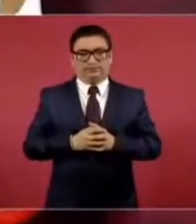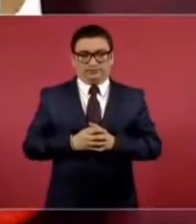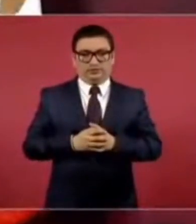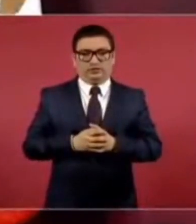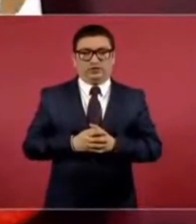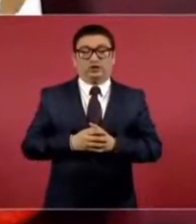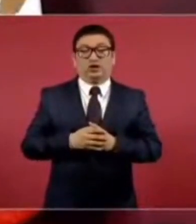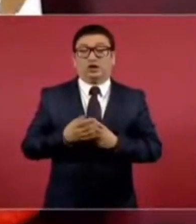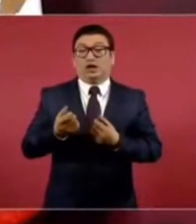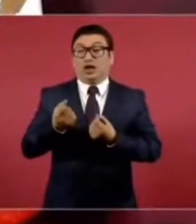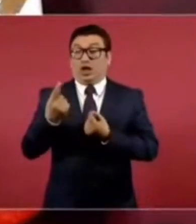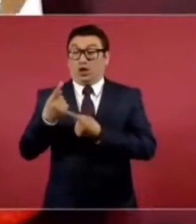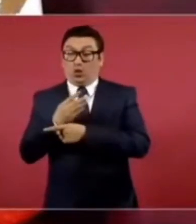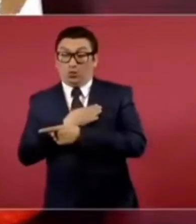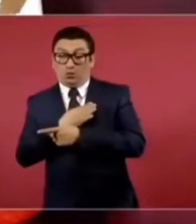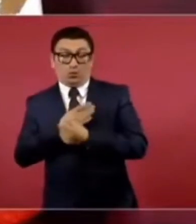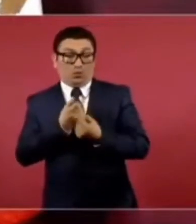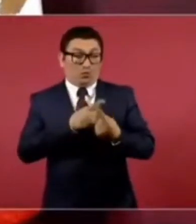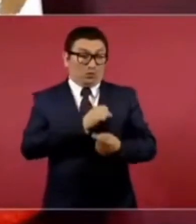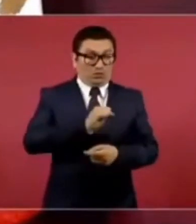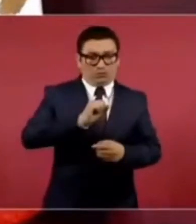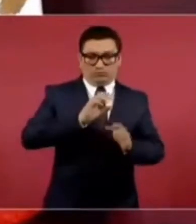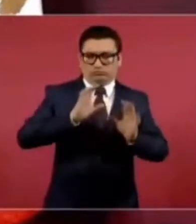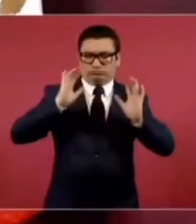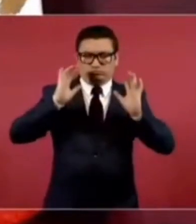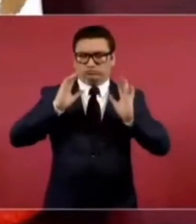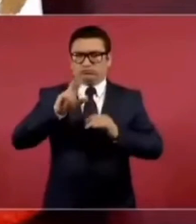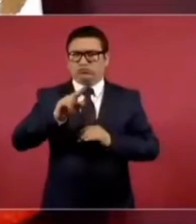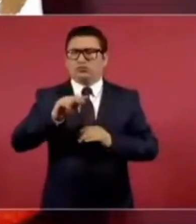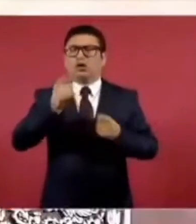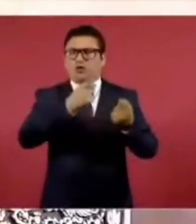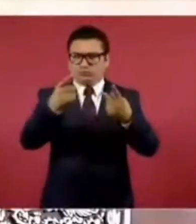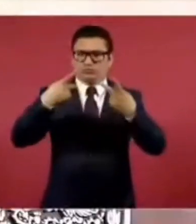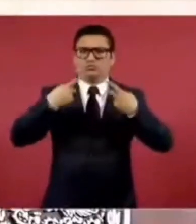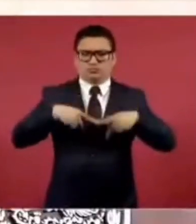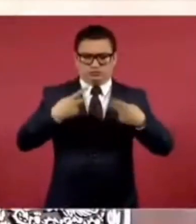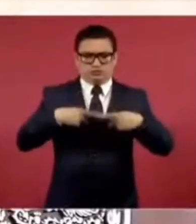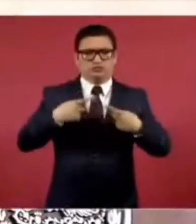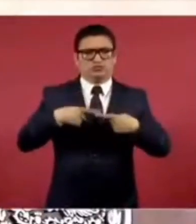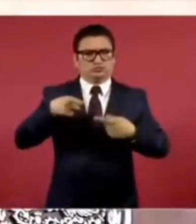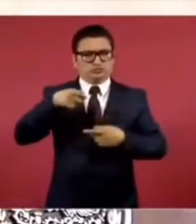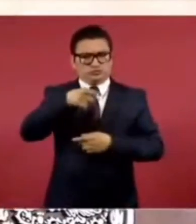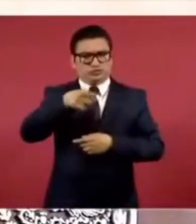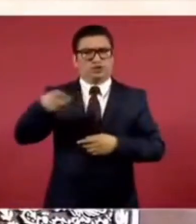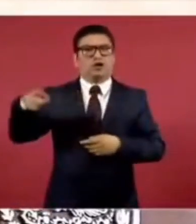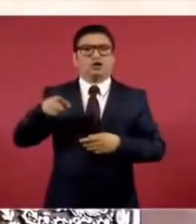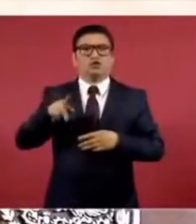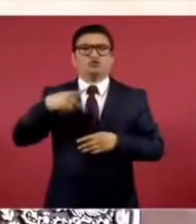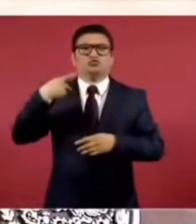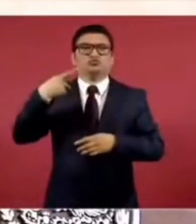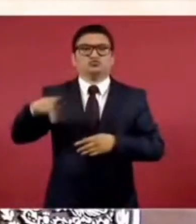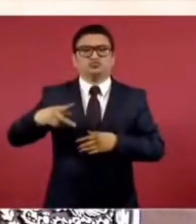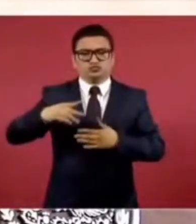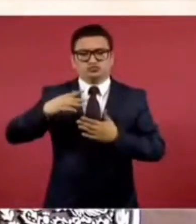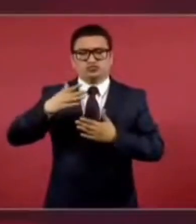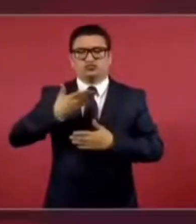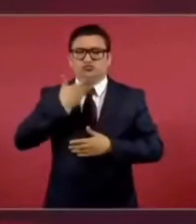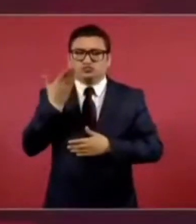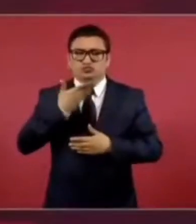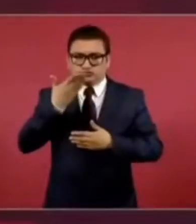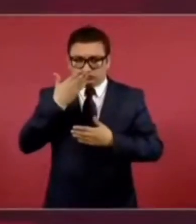es de buenos y malos. Hay casos de gente que viene de una formación conservadora